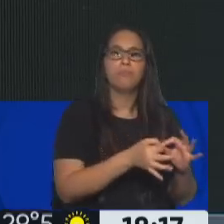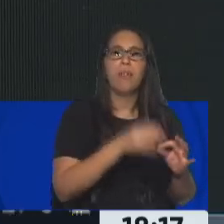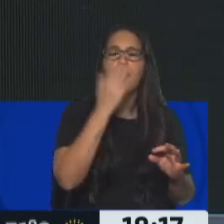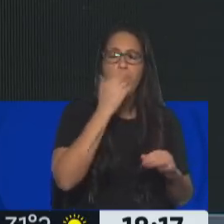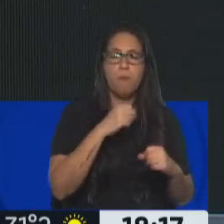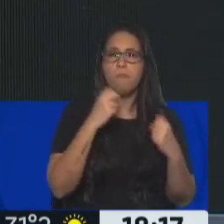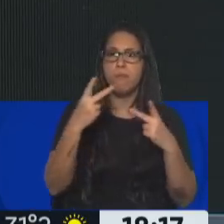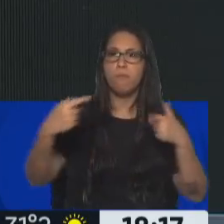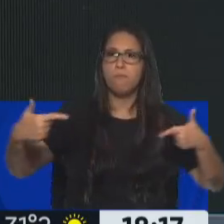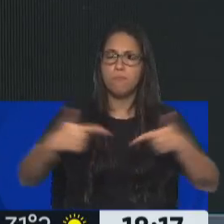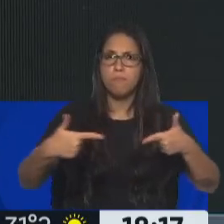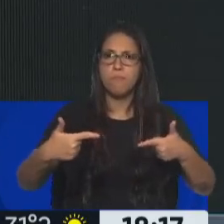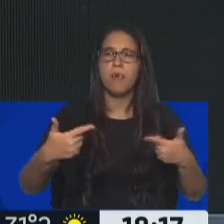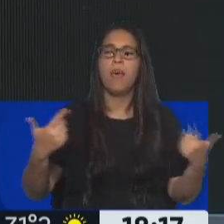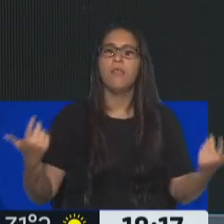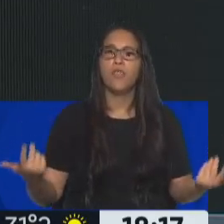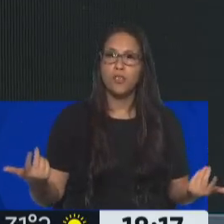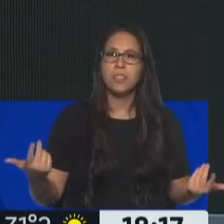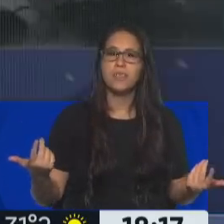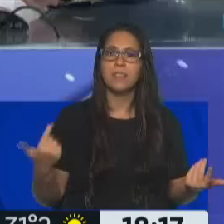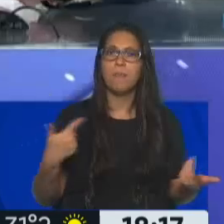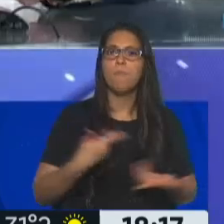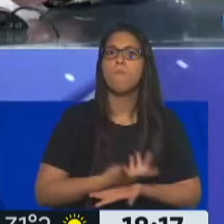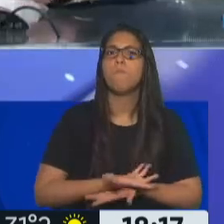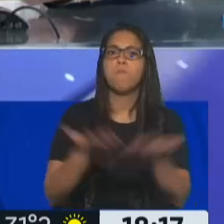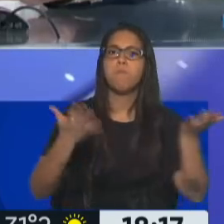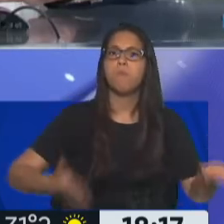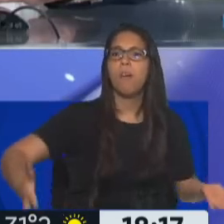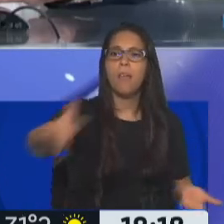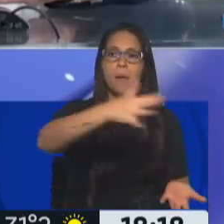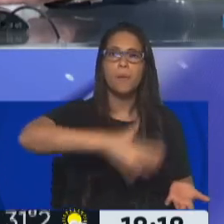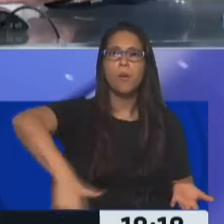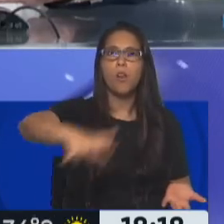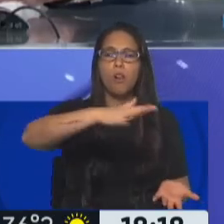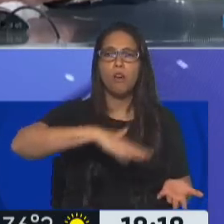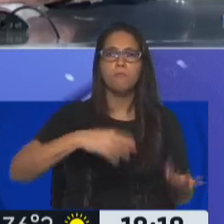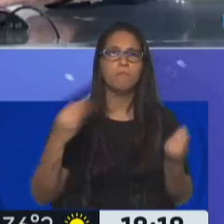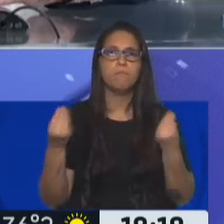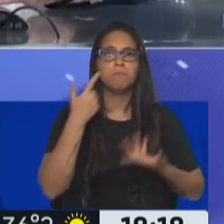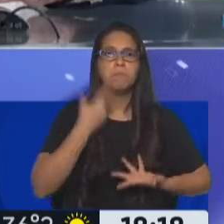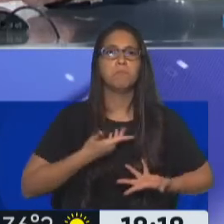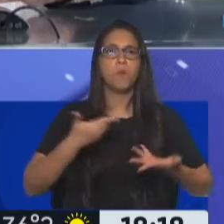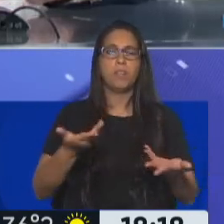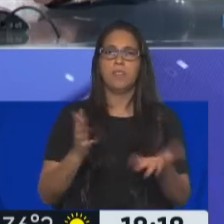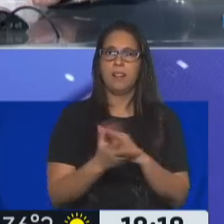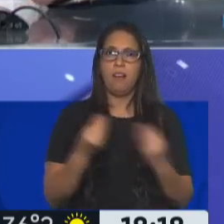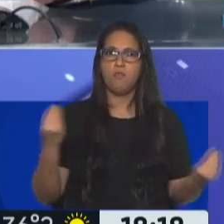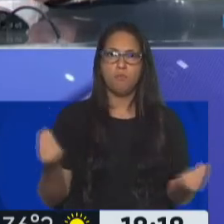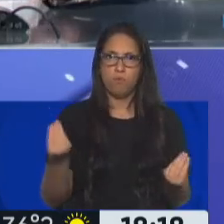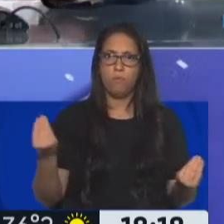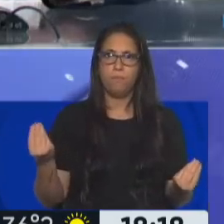ellas. Entonces, ¿cómo se presenta ante la población que gobierna en la provincia de Idlib, por ejemplo, desde hace unos cuantos años?